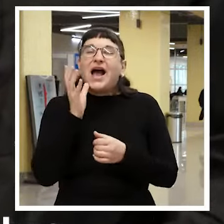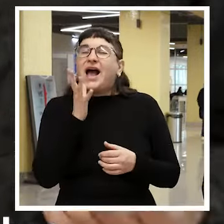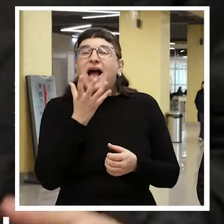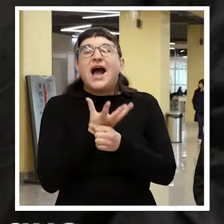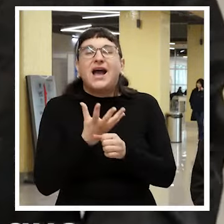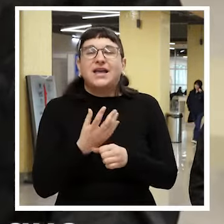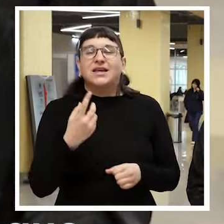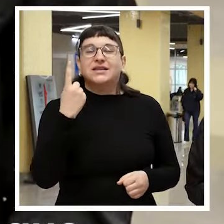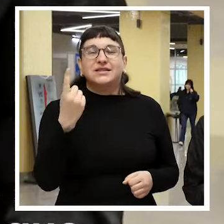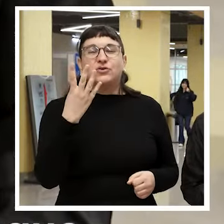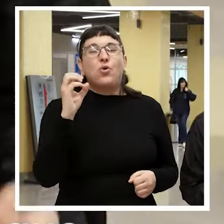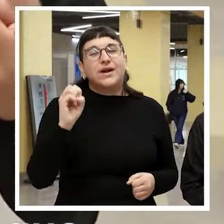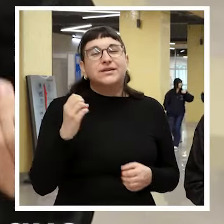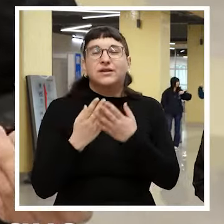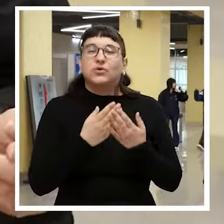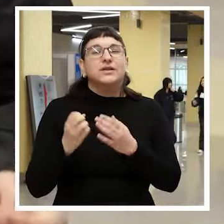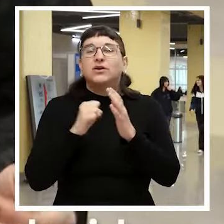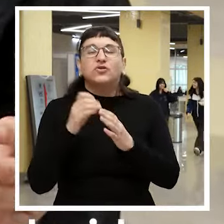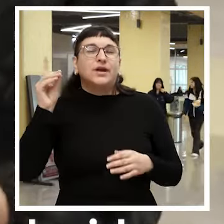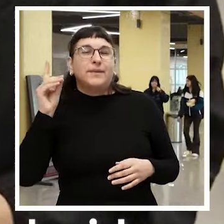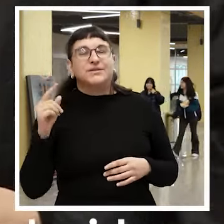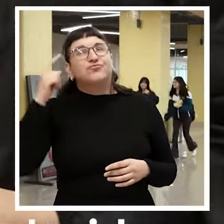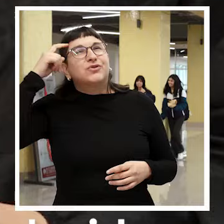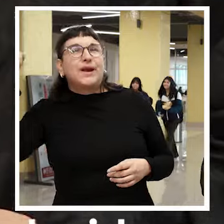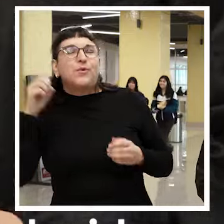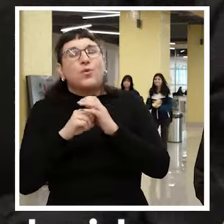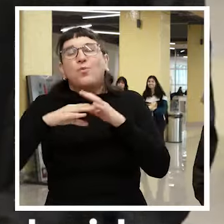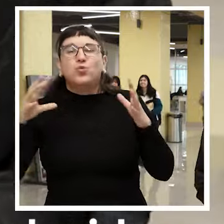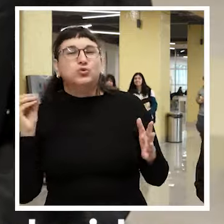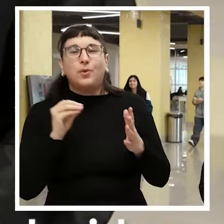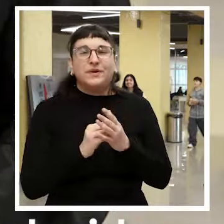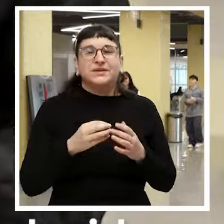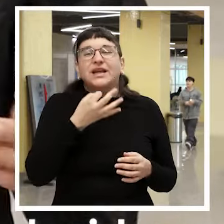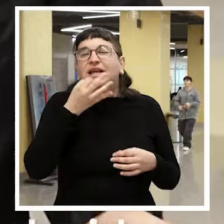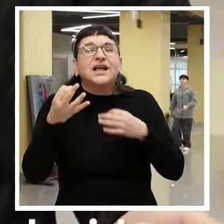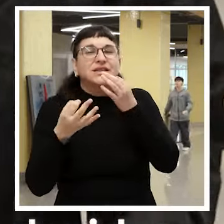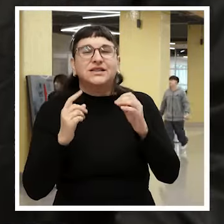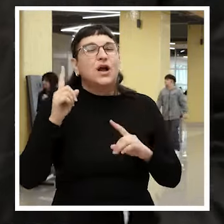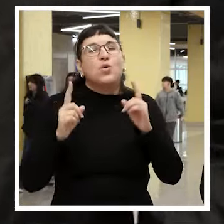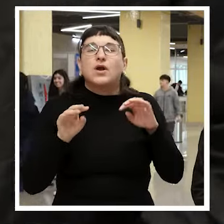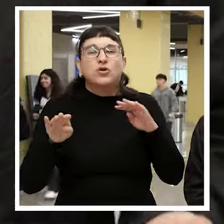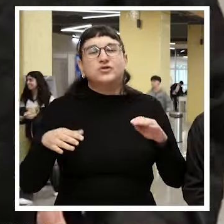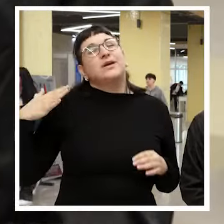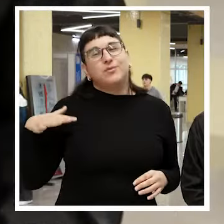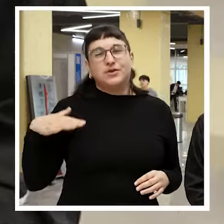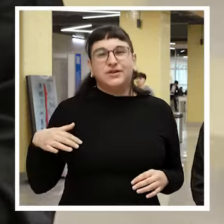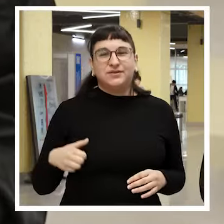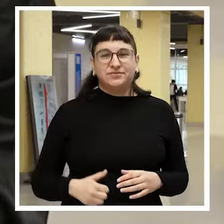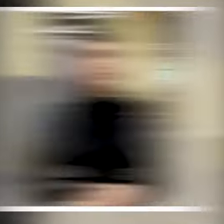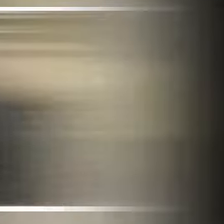estudiantes con discapacidad, pero creemos que somos muchos más. Entonces, quería, pues, decirles ciertas cositas que me parecen